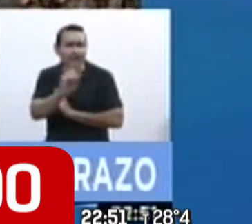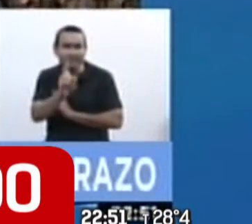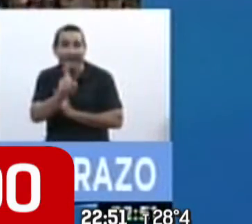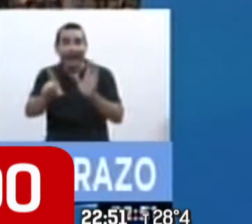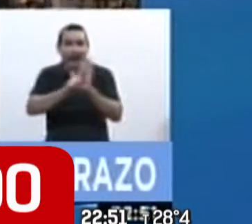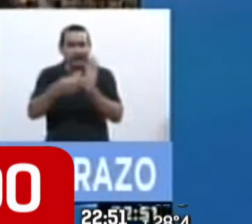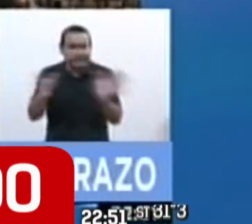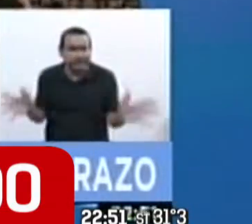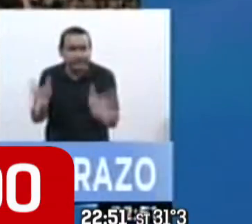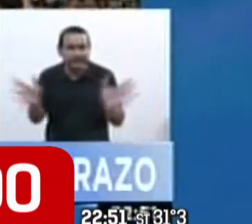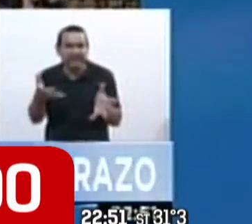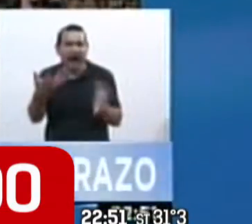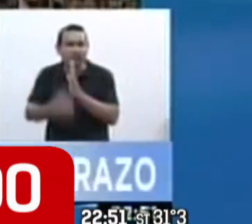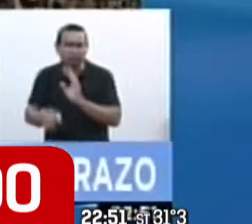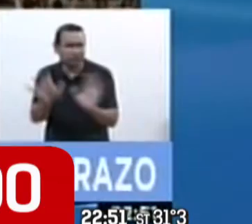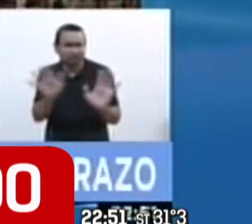no promueve el aborto.